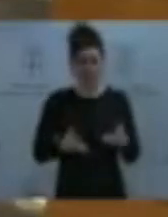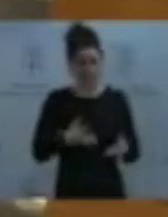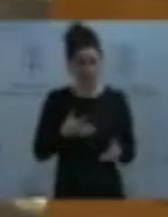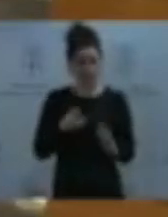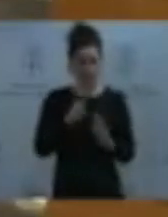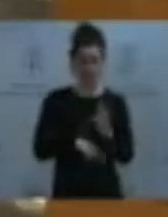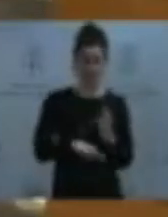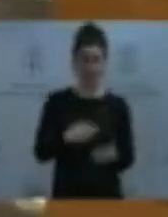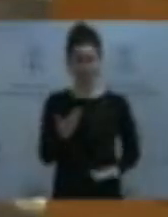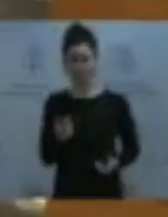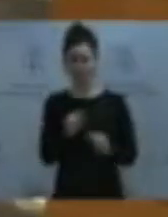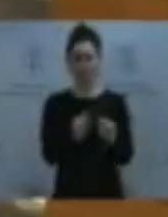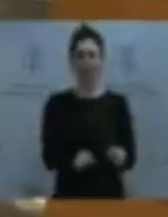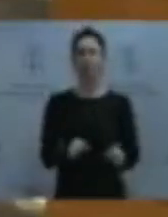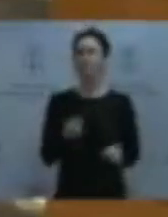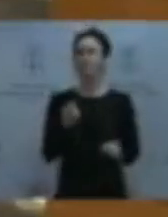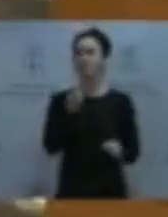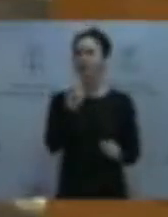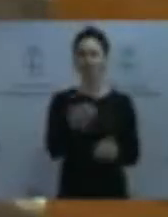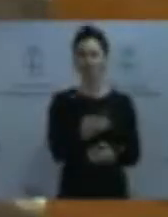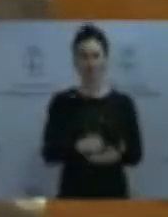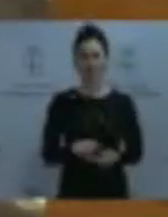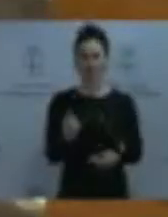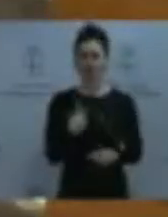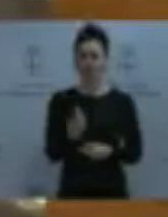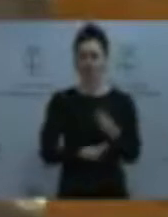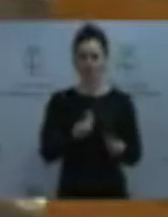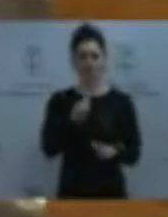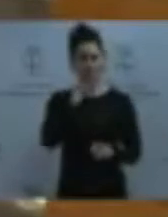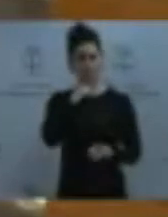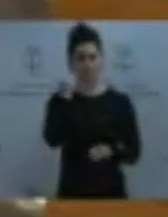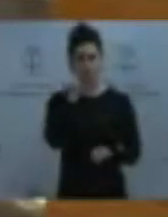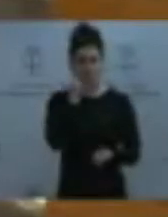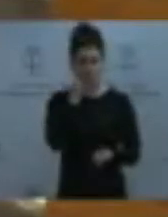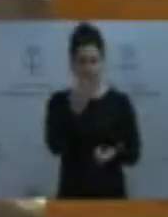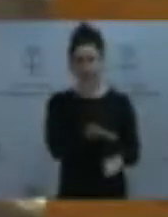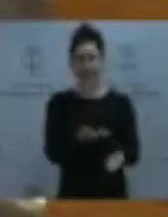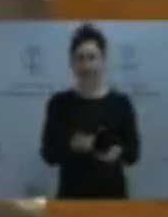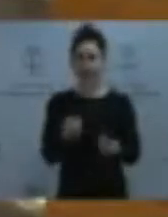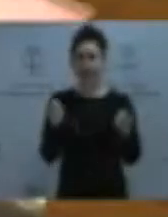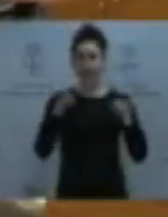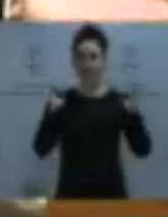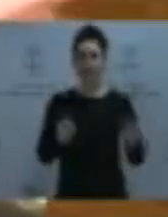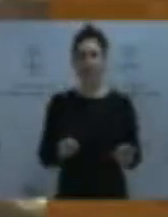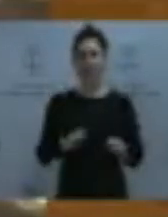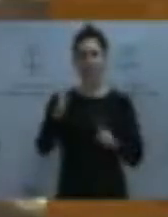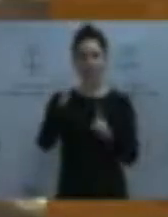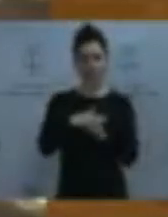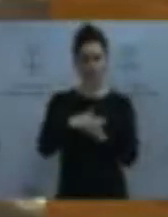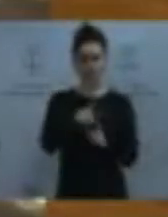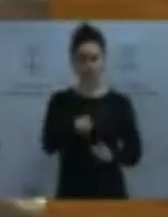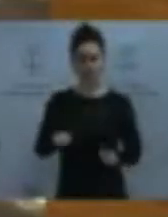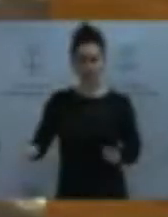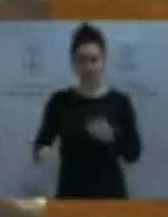a proceder a la reclamación de la inmediata facturación mensual de ese importe, que asimismo